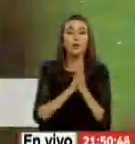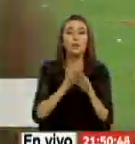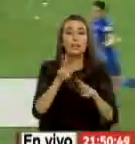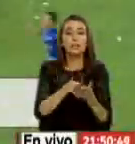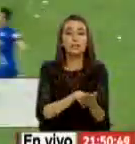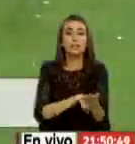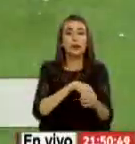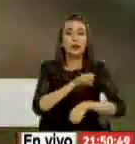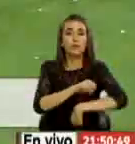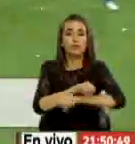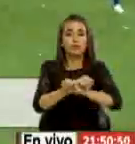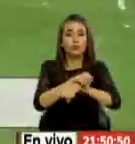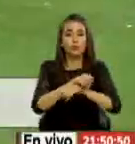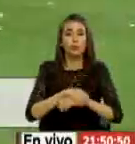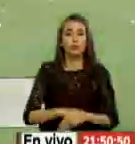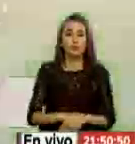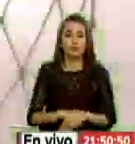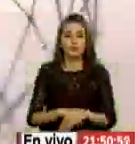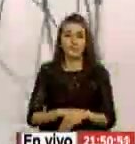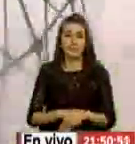ecuatoriano.